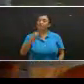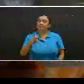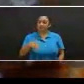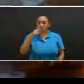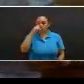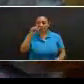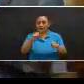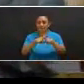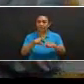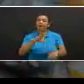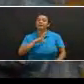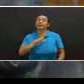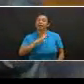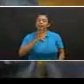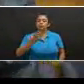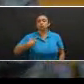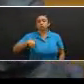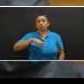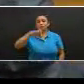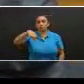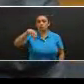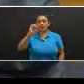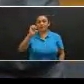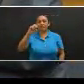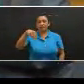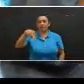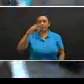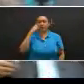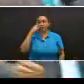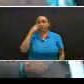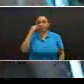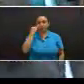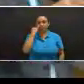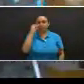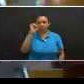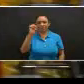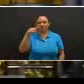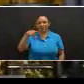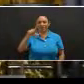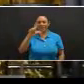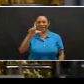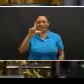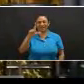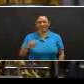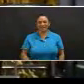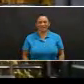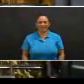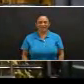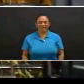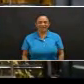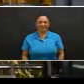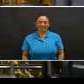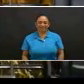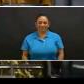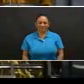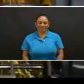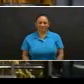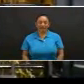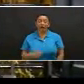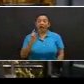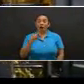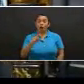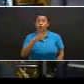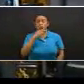también tengamos nuestro Peniel, en el cual Dios aún va a cambiar